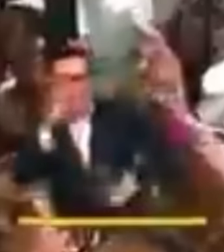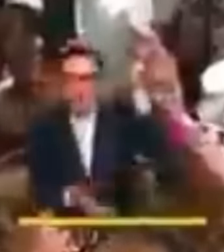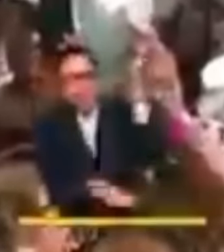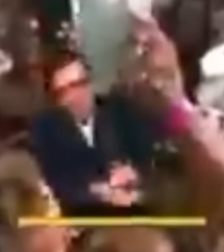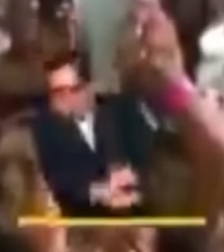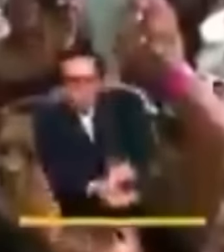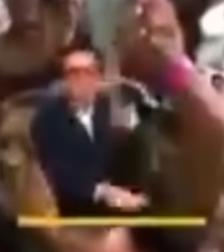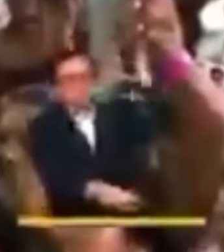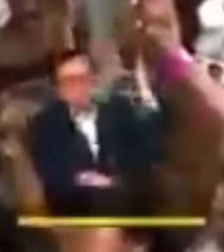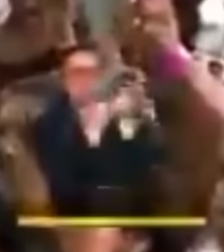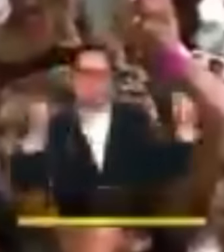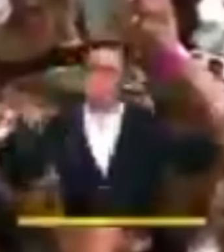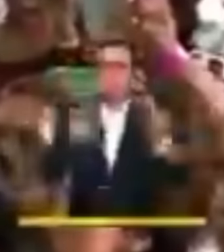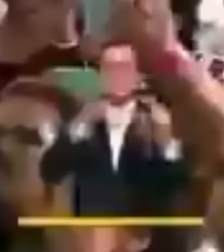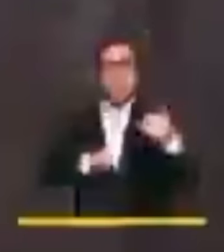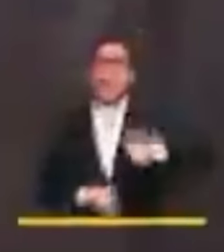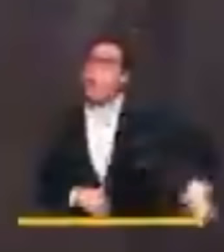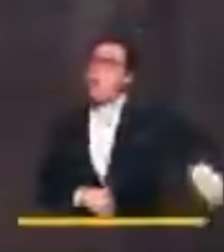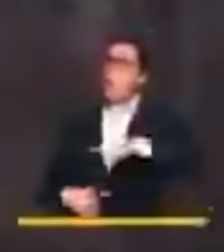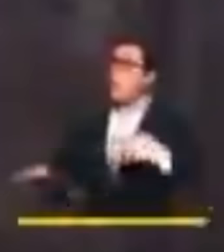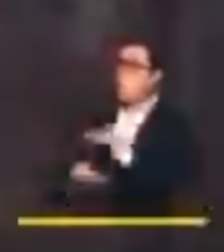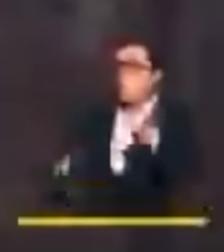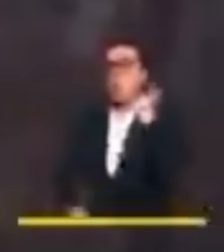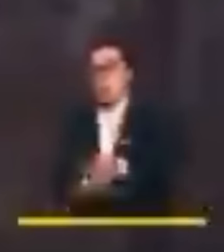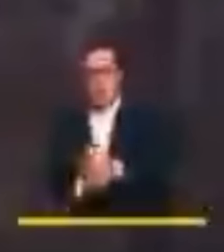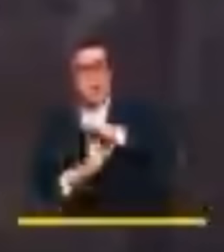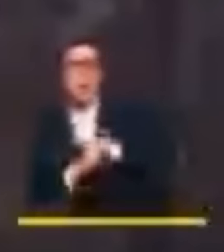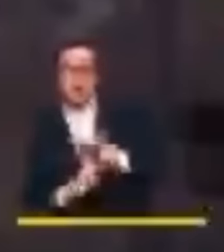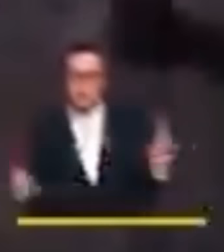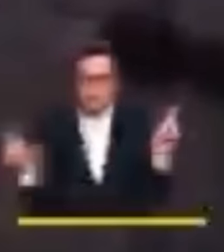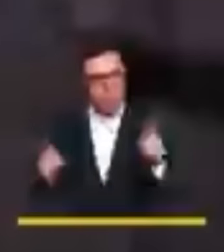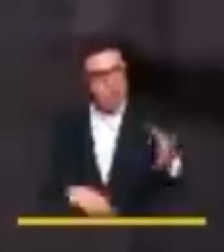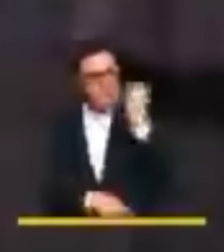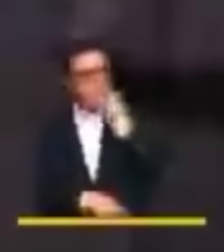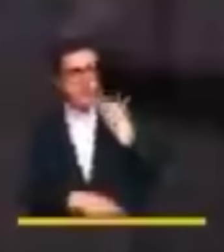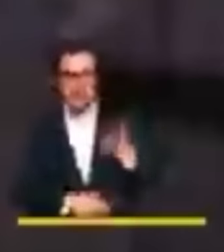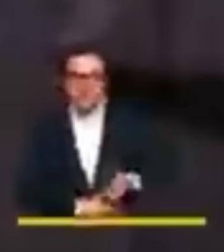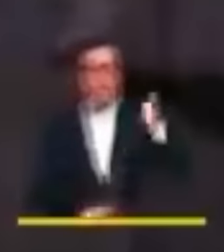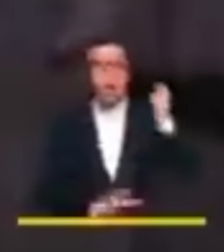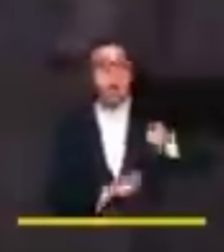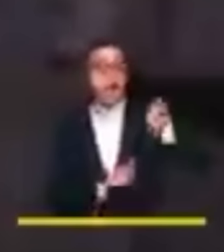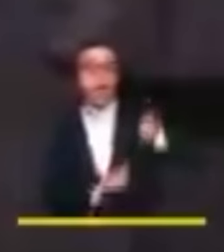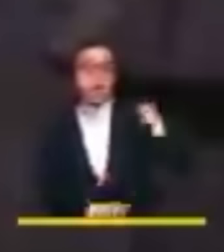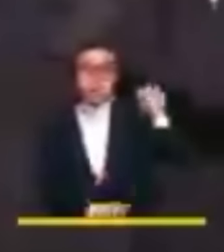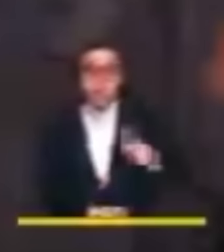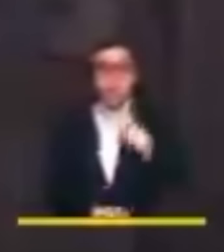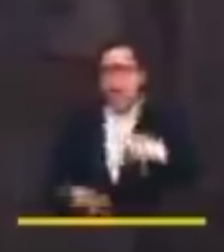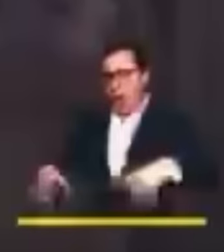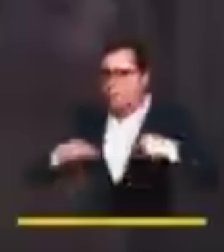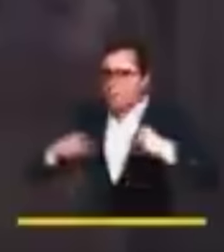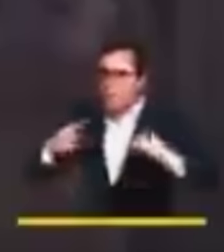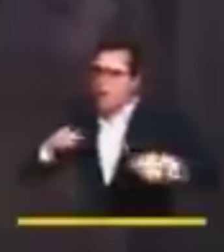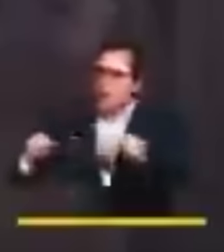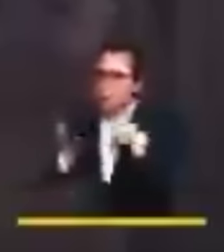no vamos a admitir chantajes ni bloqueos qué bonitos el abogado dice que si aceptan los diálogos